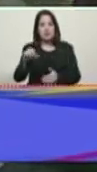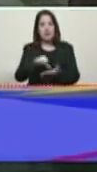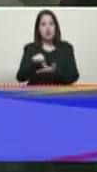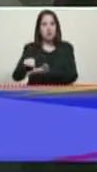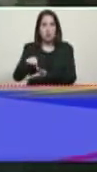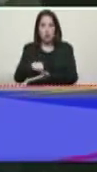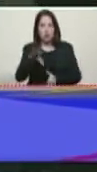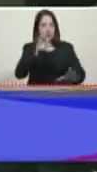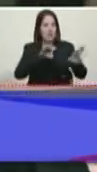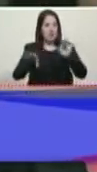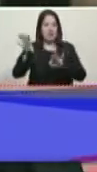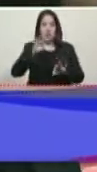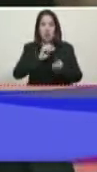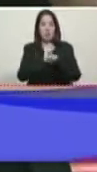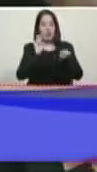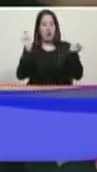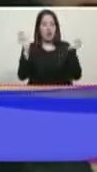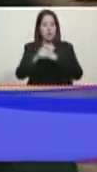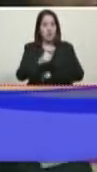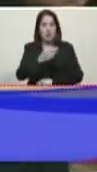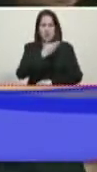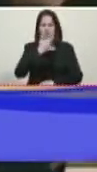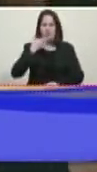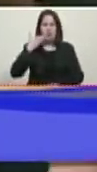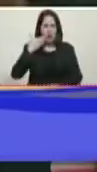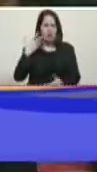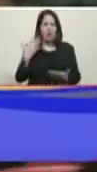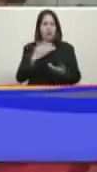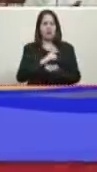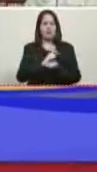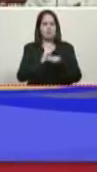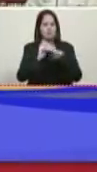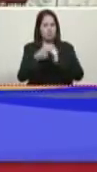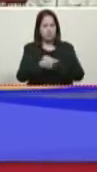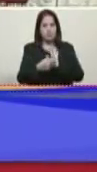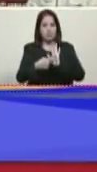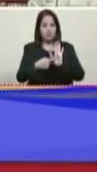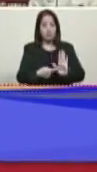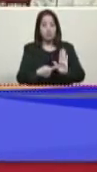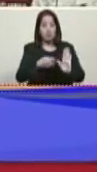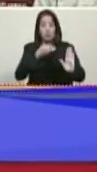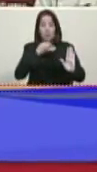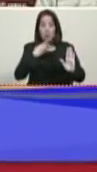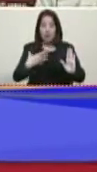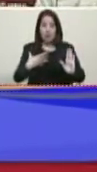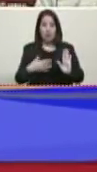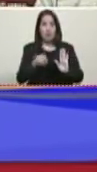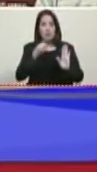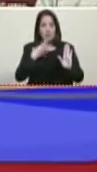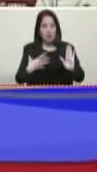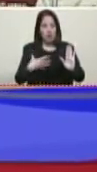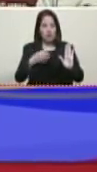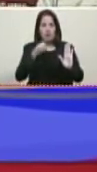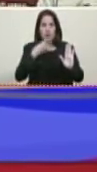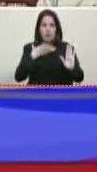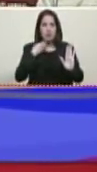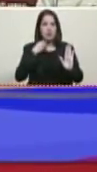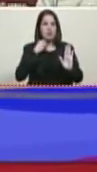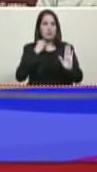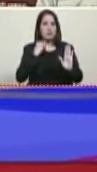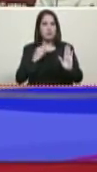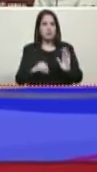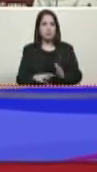para cambiar las transformarla mejorarla y ponerlas bellas bella bella del vivir